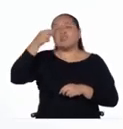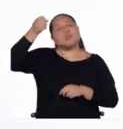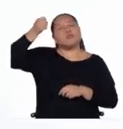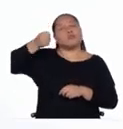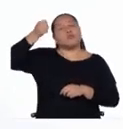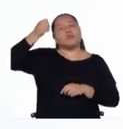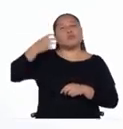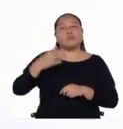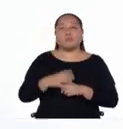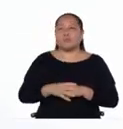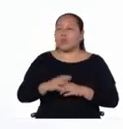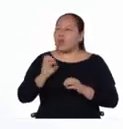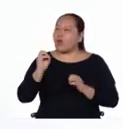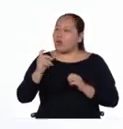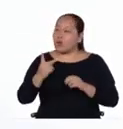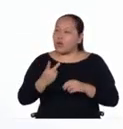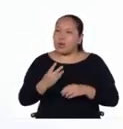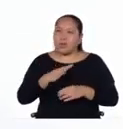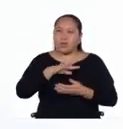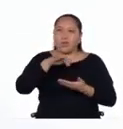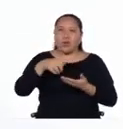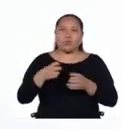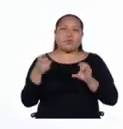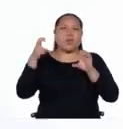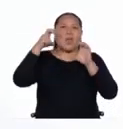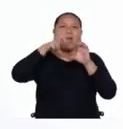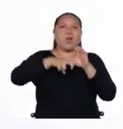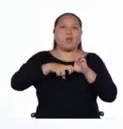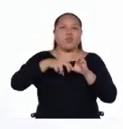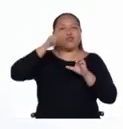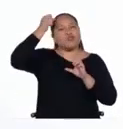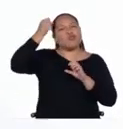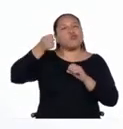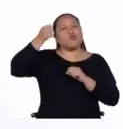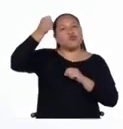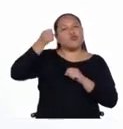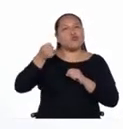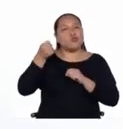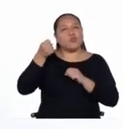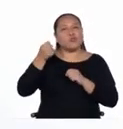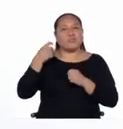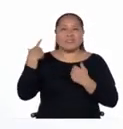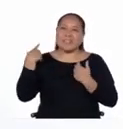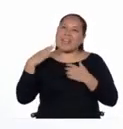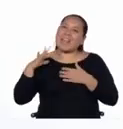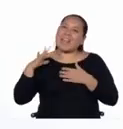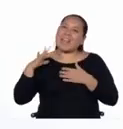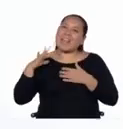Tocino. Todos y todas a bordo y ¡chu, chu! ¡Hasta la próxima! ¡Chao!